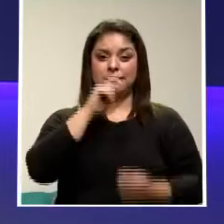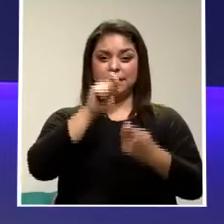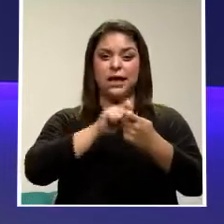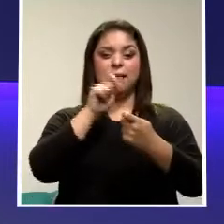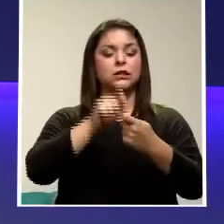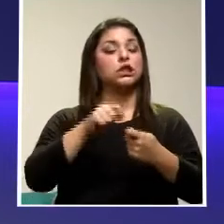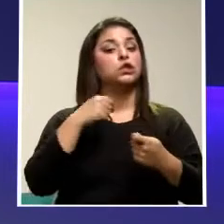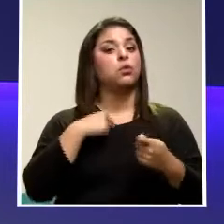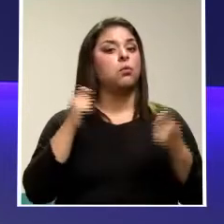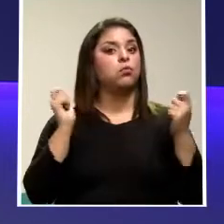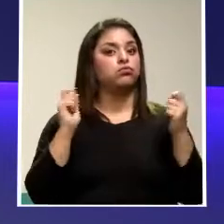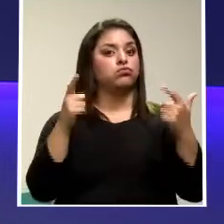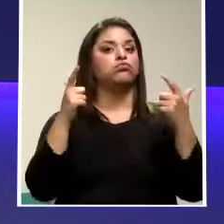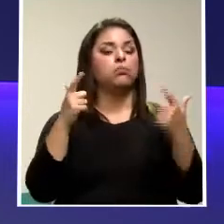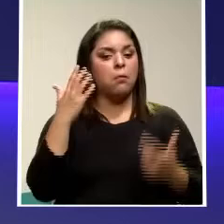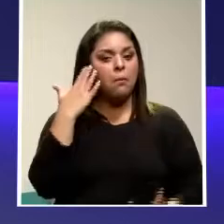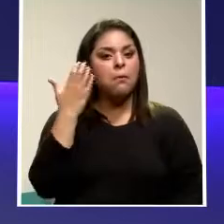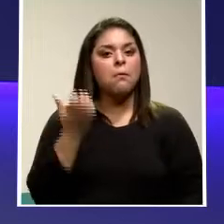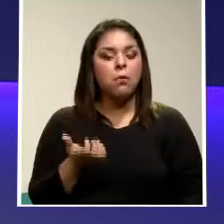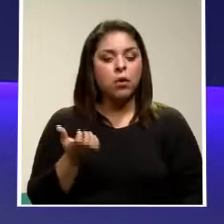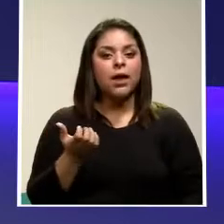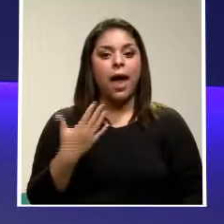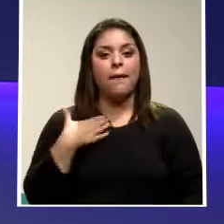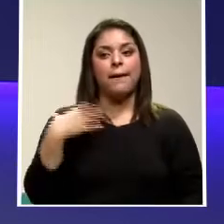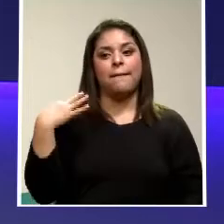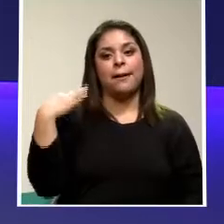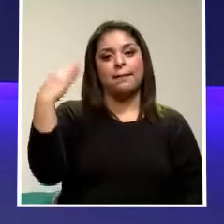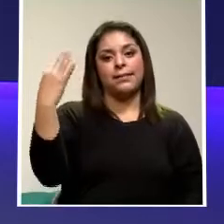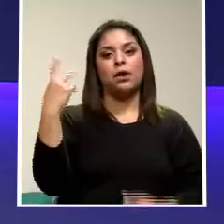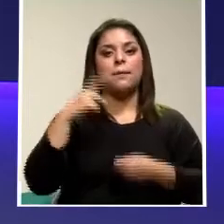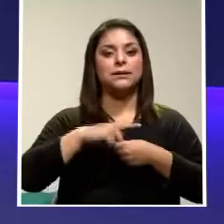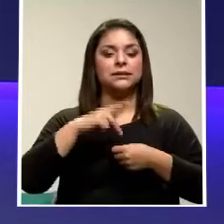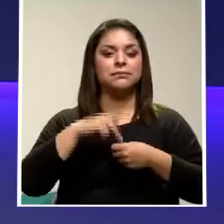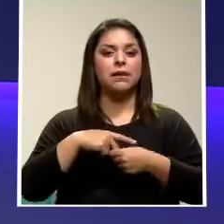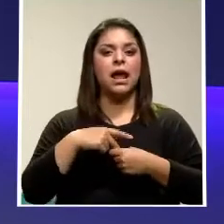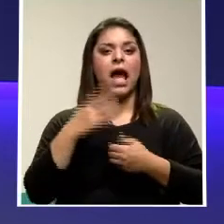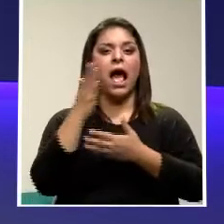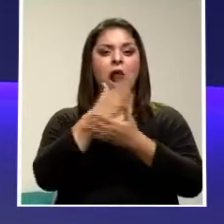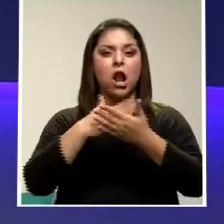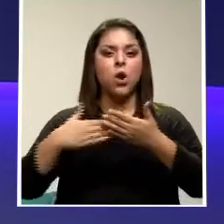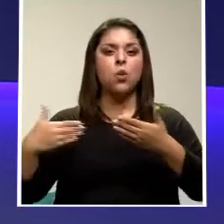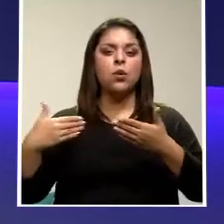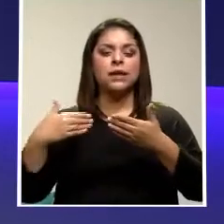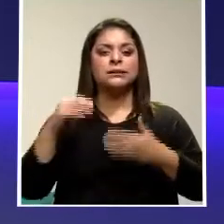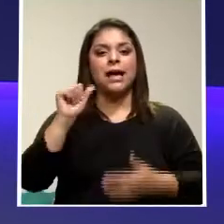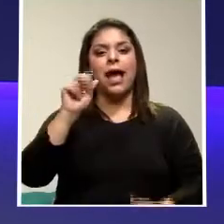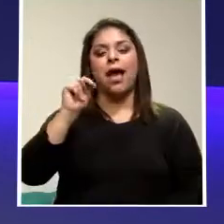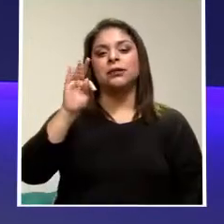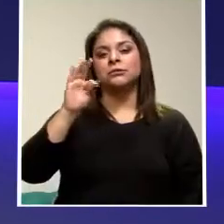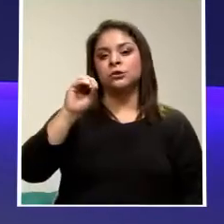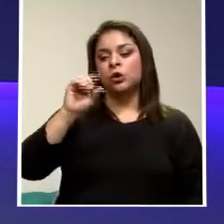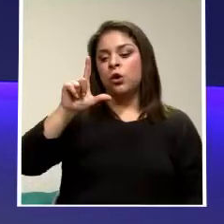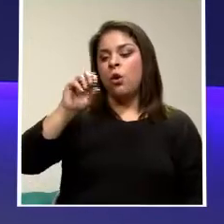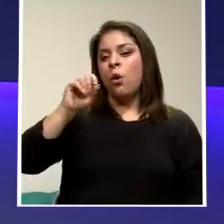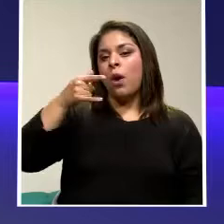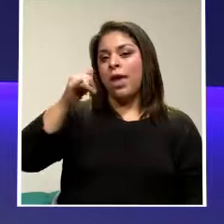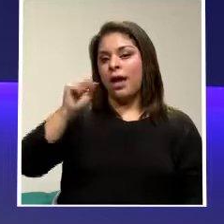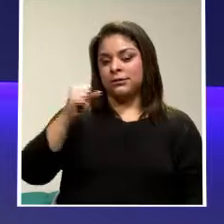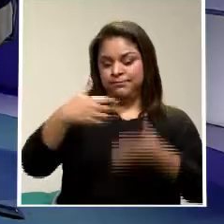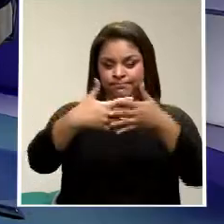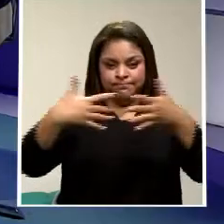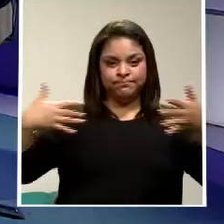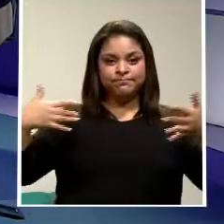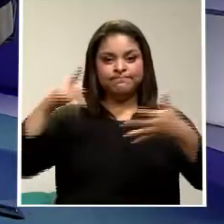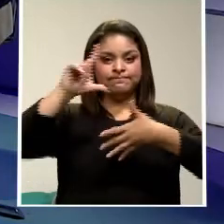muy afortunado porque me invitaron a participar a unas cuantas antologías latinoamericanas célebres, muchas de ellas,